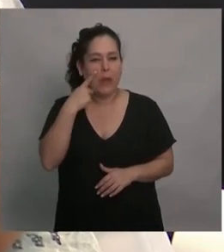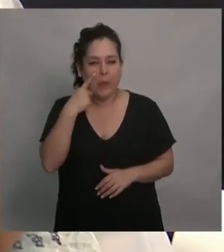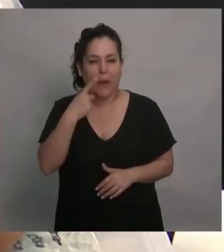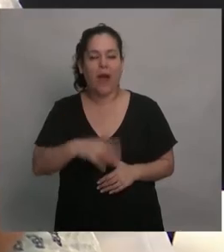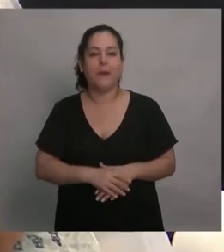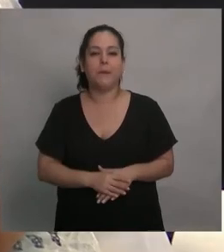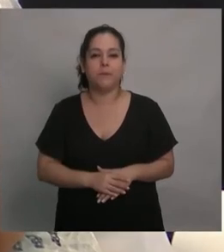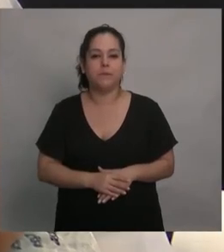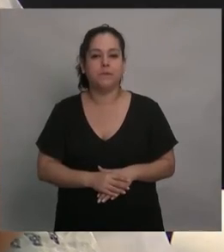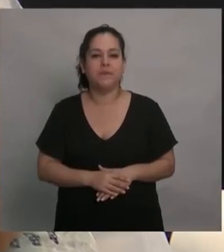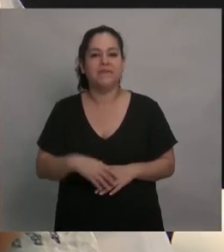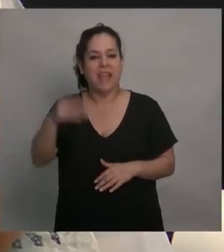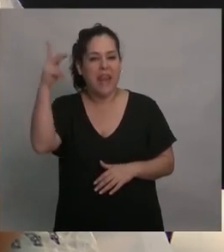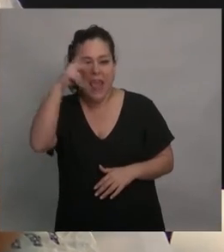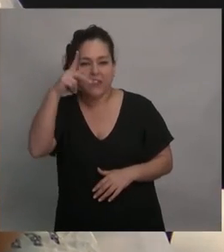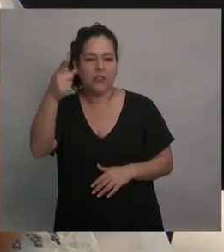¡Viva!